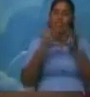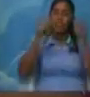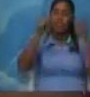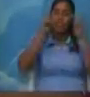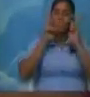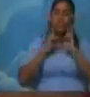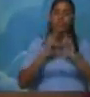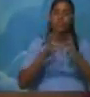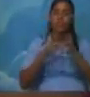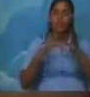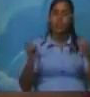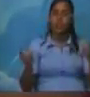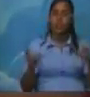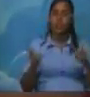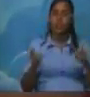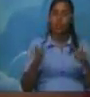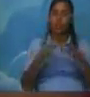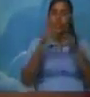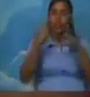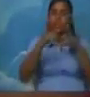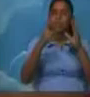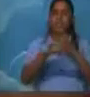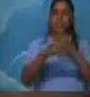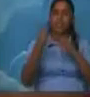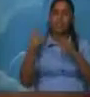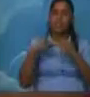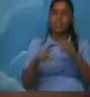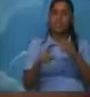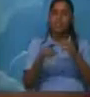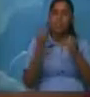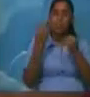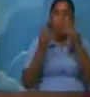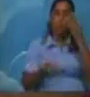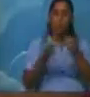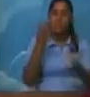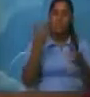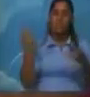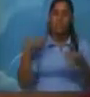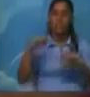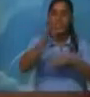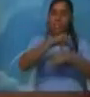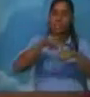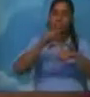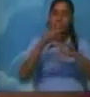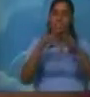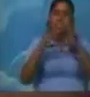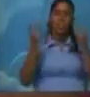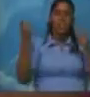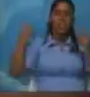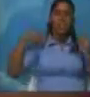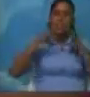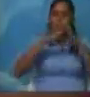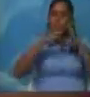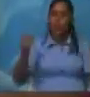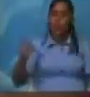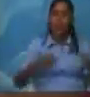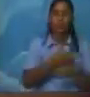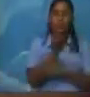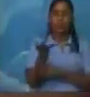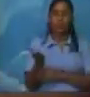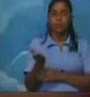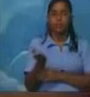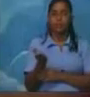manantiales Granados tiene Vegas tiene montte tiene aceite tiene olivo tiene de